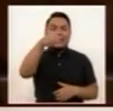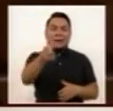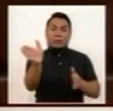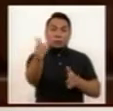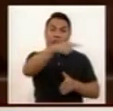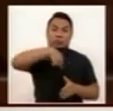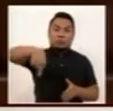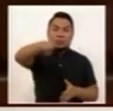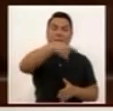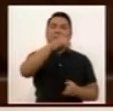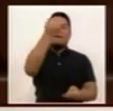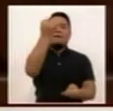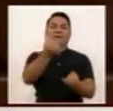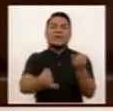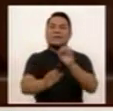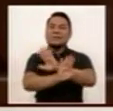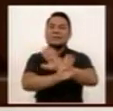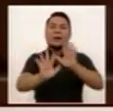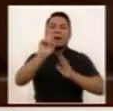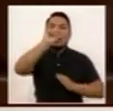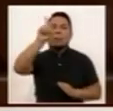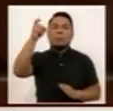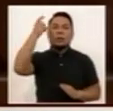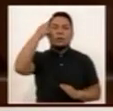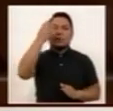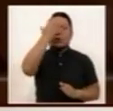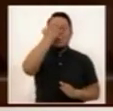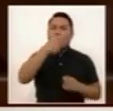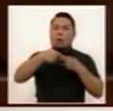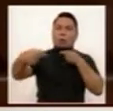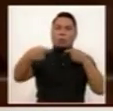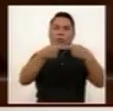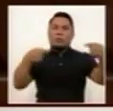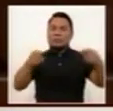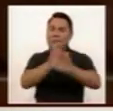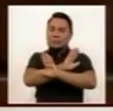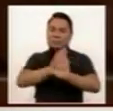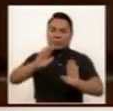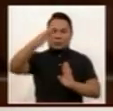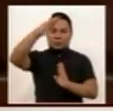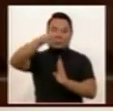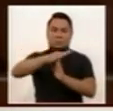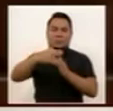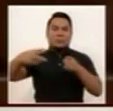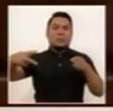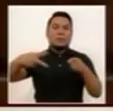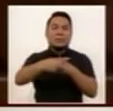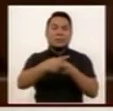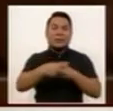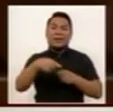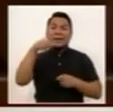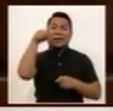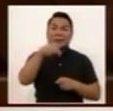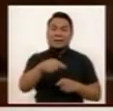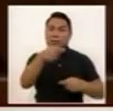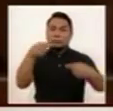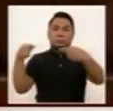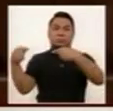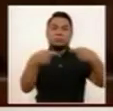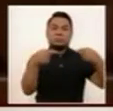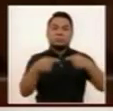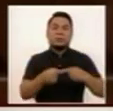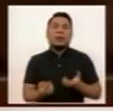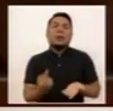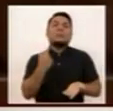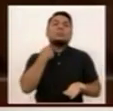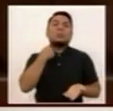final de una política de odio y confrontación que no ha hecho otra cosa que perjudicar al